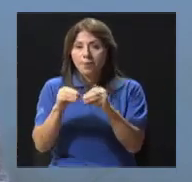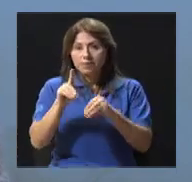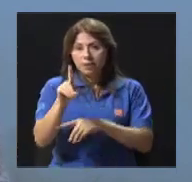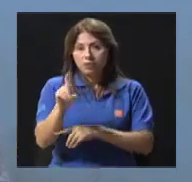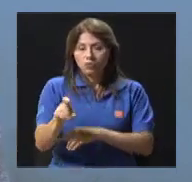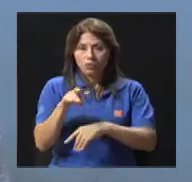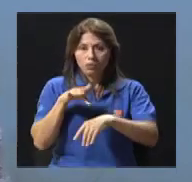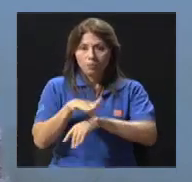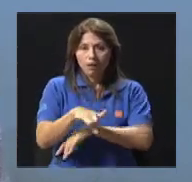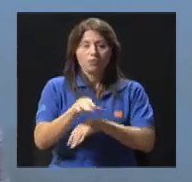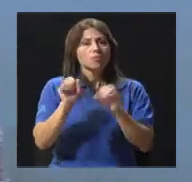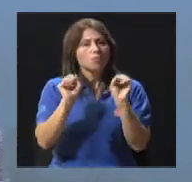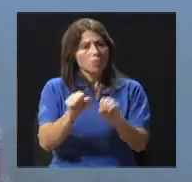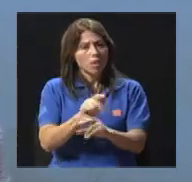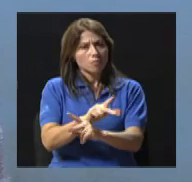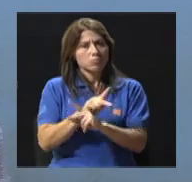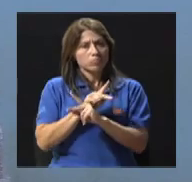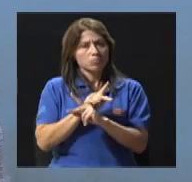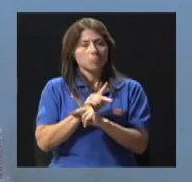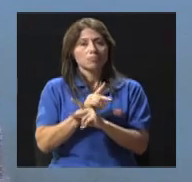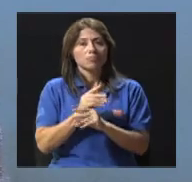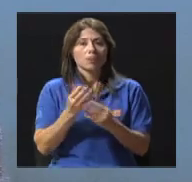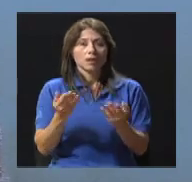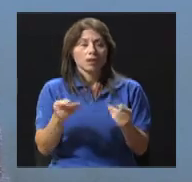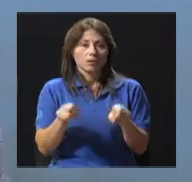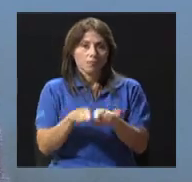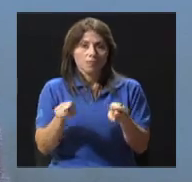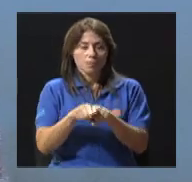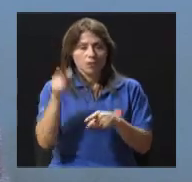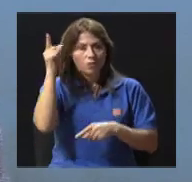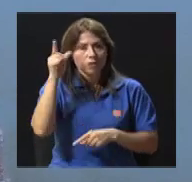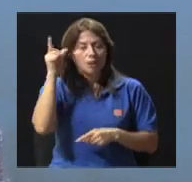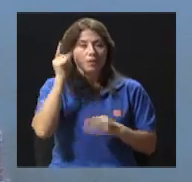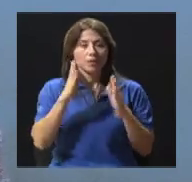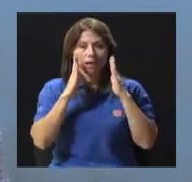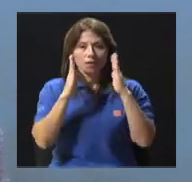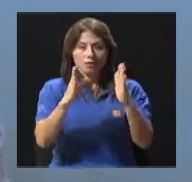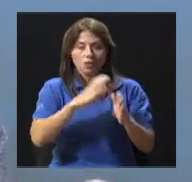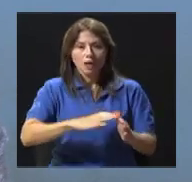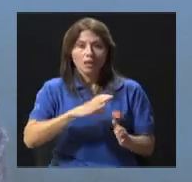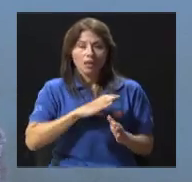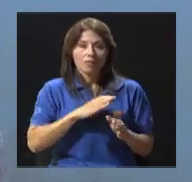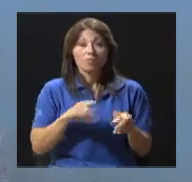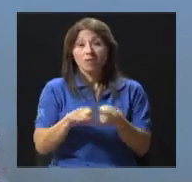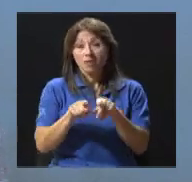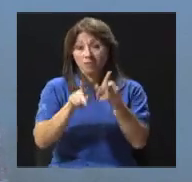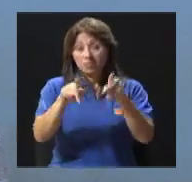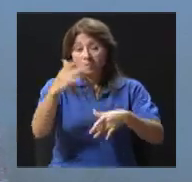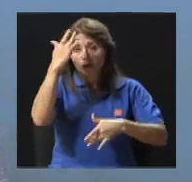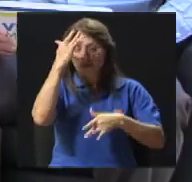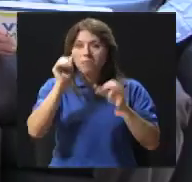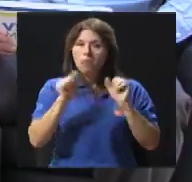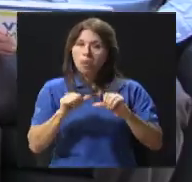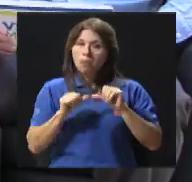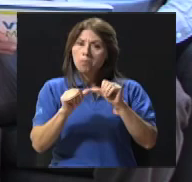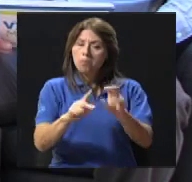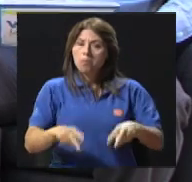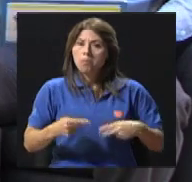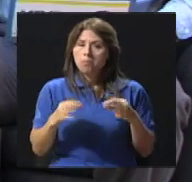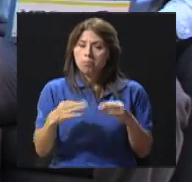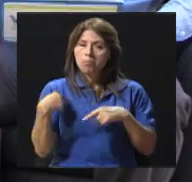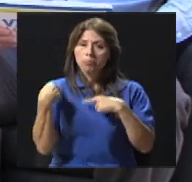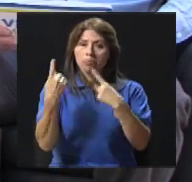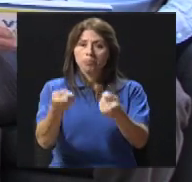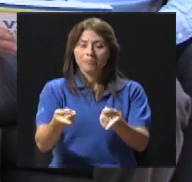que se logre prevenir muchos casos y que lógicamente se le dé una atención con calidad y una sobrevida importante a estos pacientes. Llegamos al